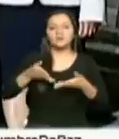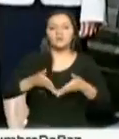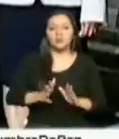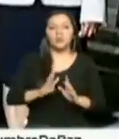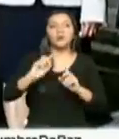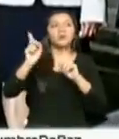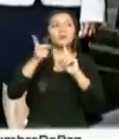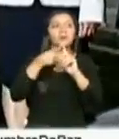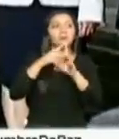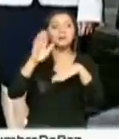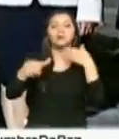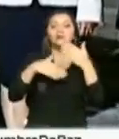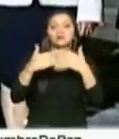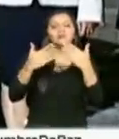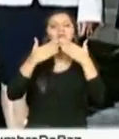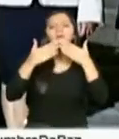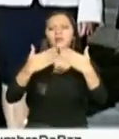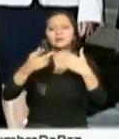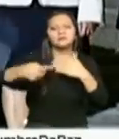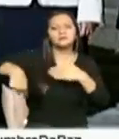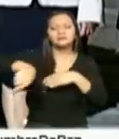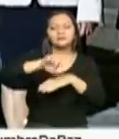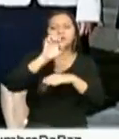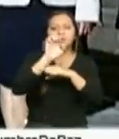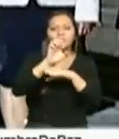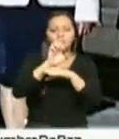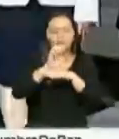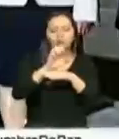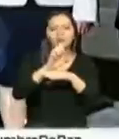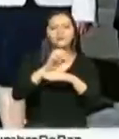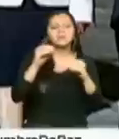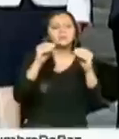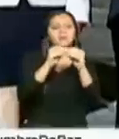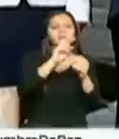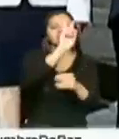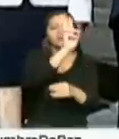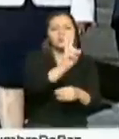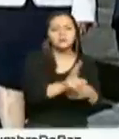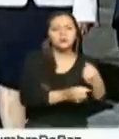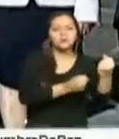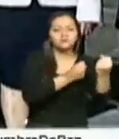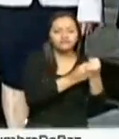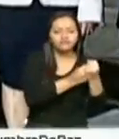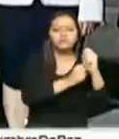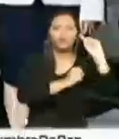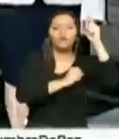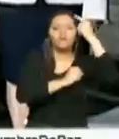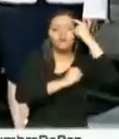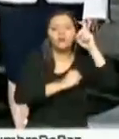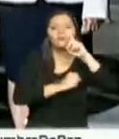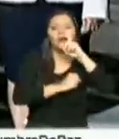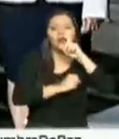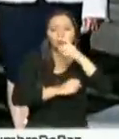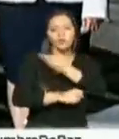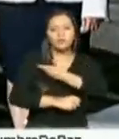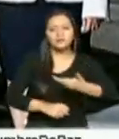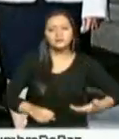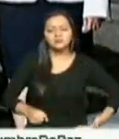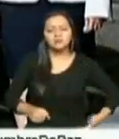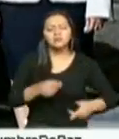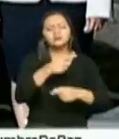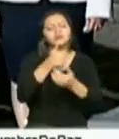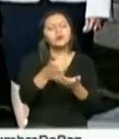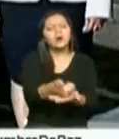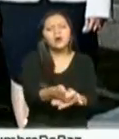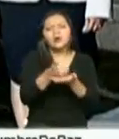quisiera expresar la gratitud del pueblo ecuatoriano al pueblo venezolano, al gobierno del presidente Nicolás Maduro, por la